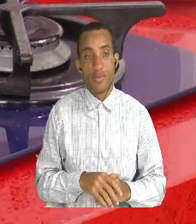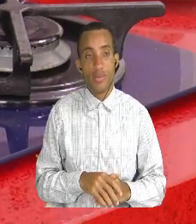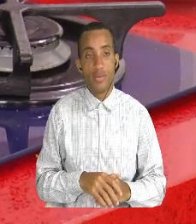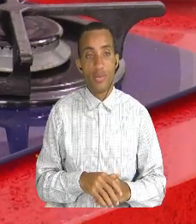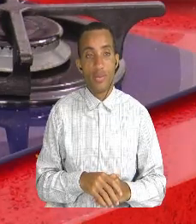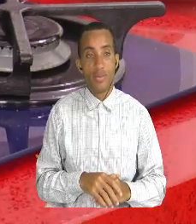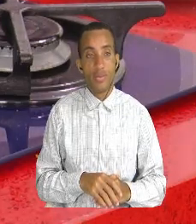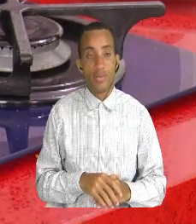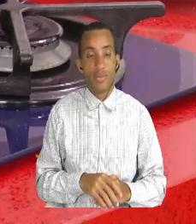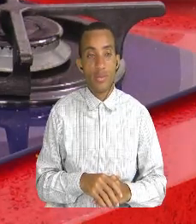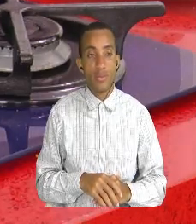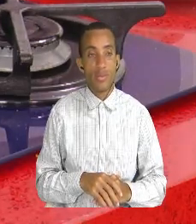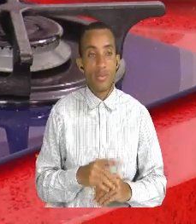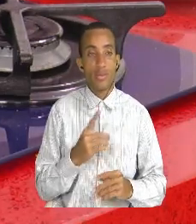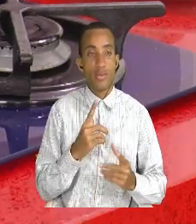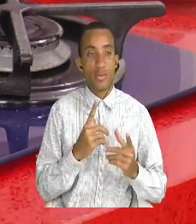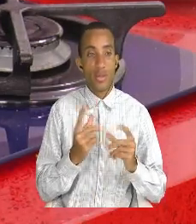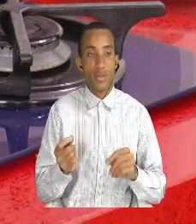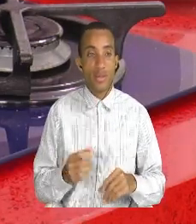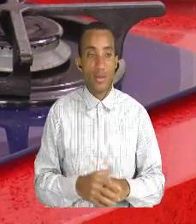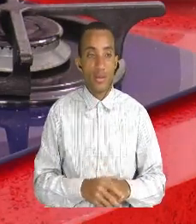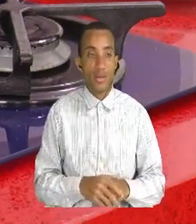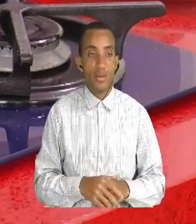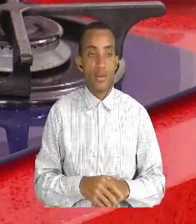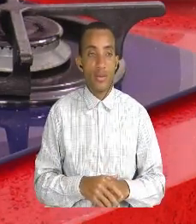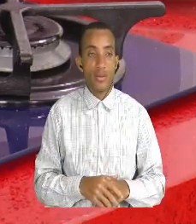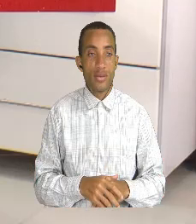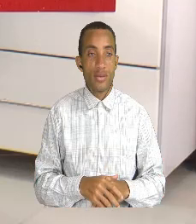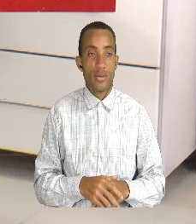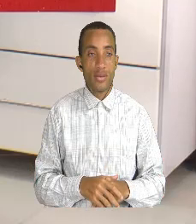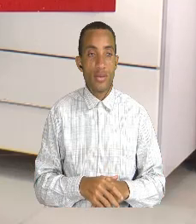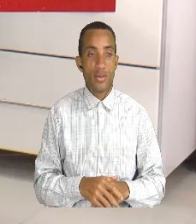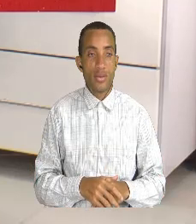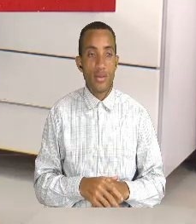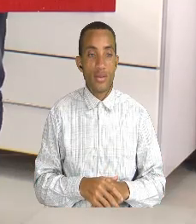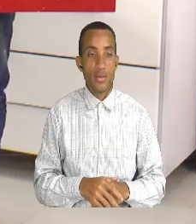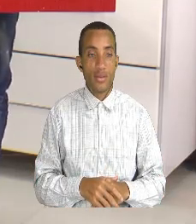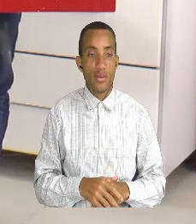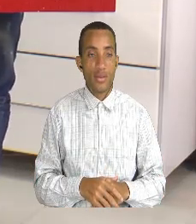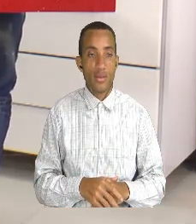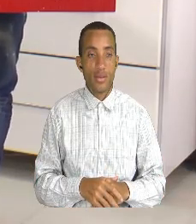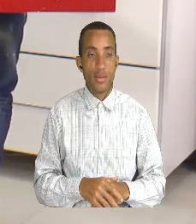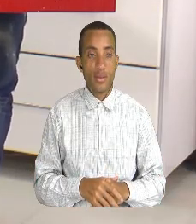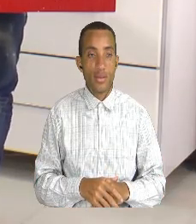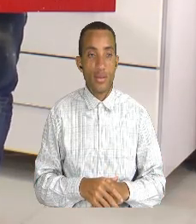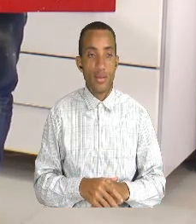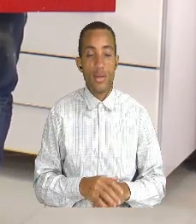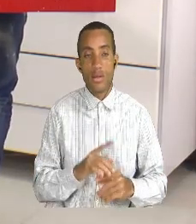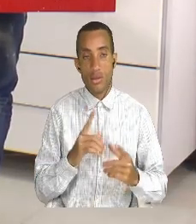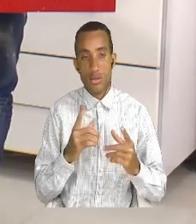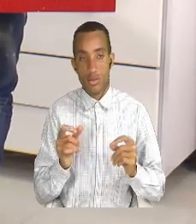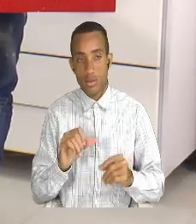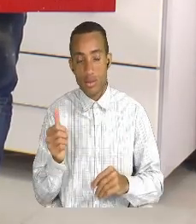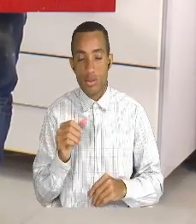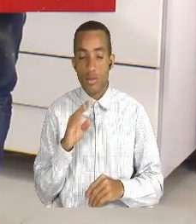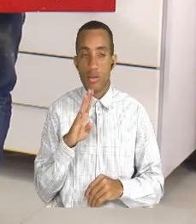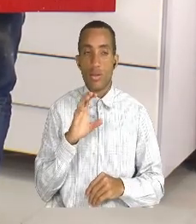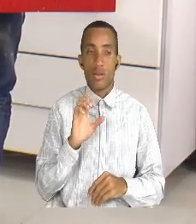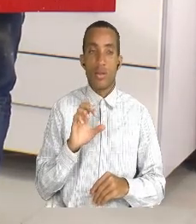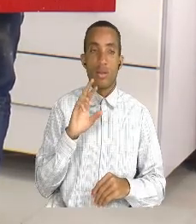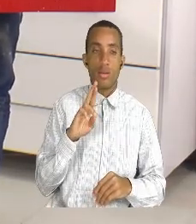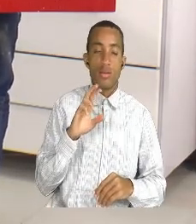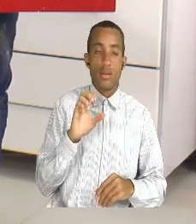Oh. Listo. Entonces. Listo, como bueno. Yo creo que ya aquí, a ver qué otra cosita le vamos a agregar. Podemos utilizar el vermicelli que está adentro. O